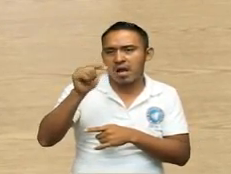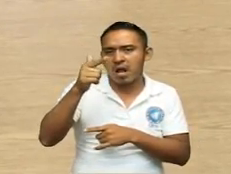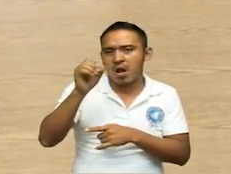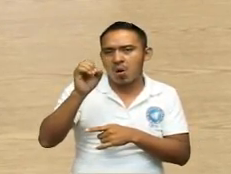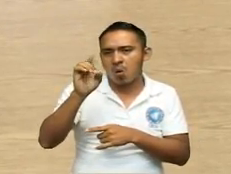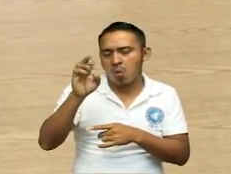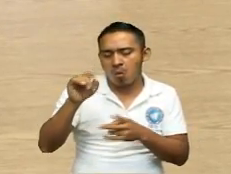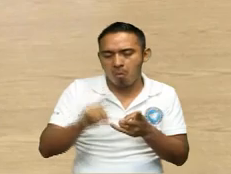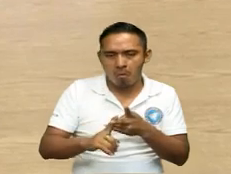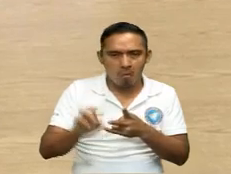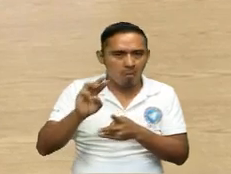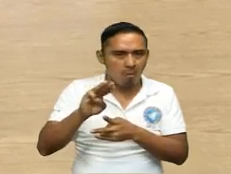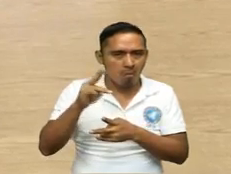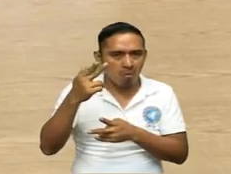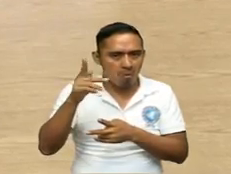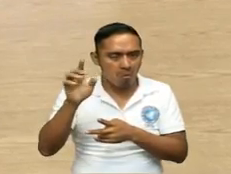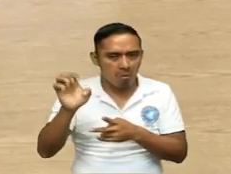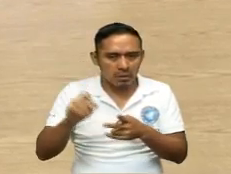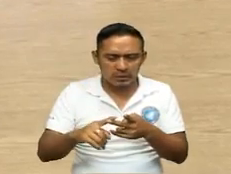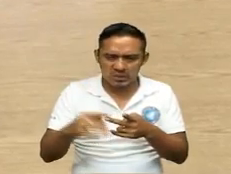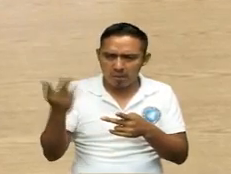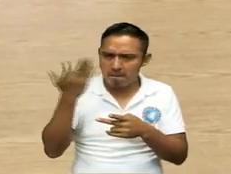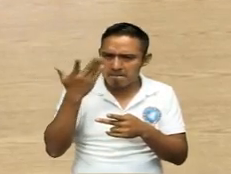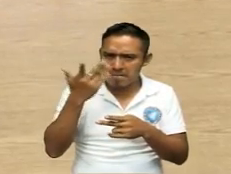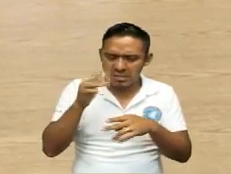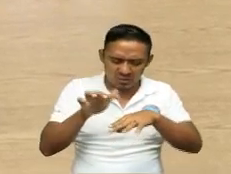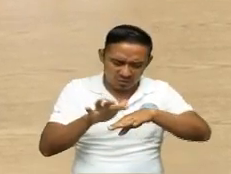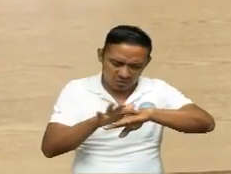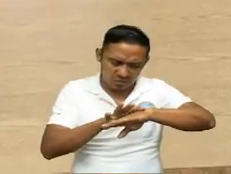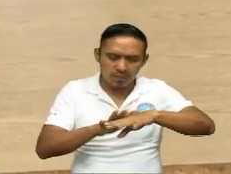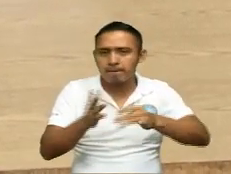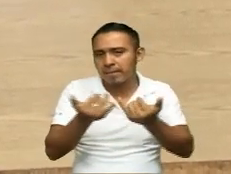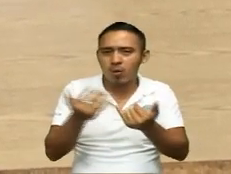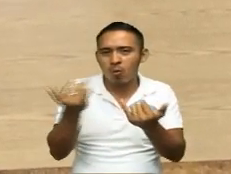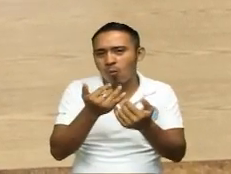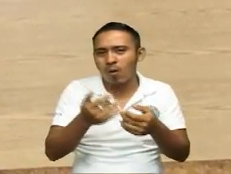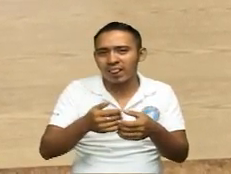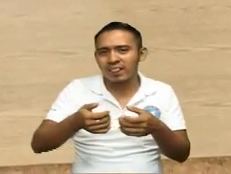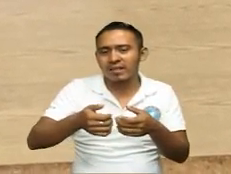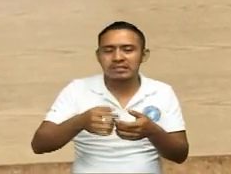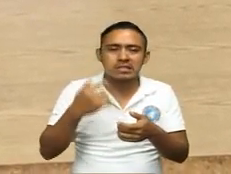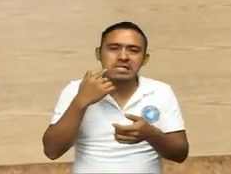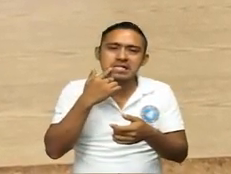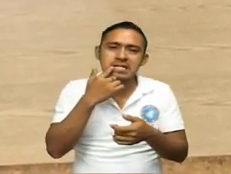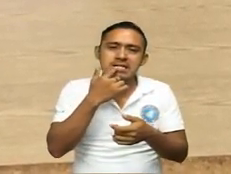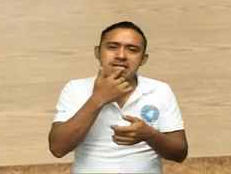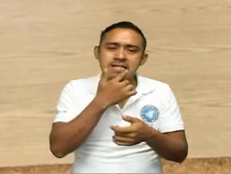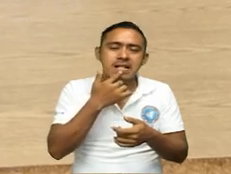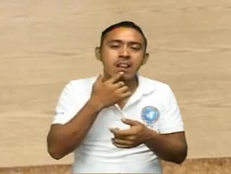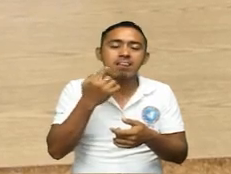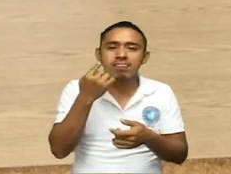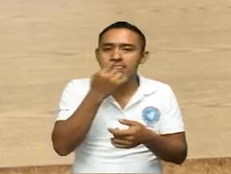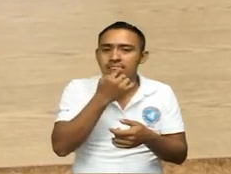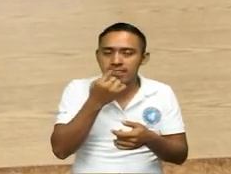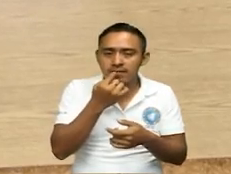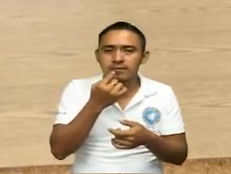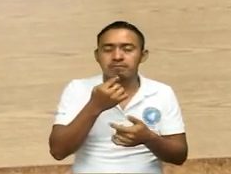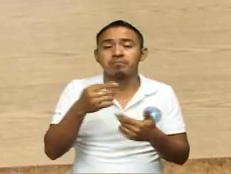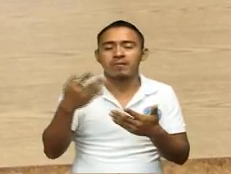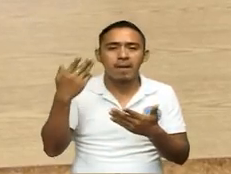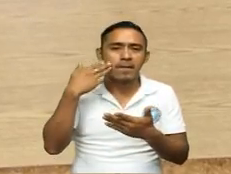muguet, ¿ya? Que es una costra nata o la costra de leche que le llaman también en la boca, en la lengua, exactamente. Entonces, las madres lo